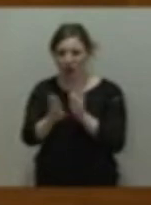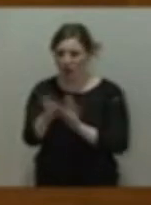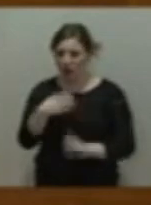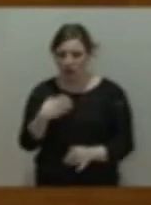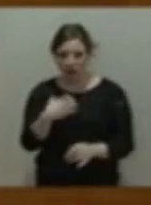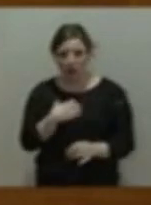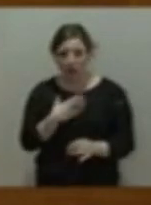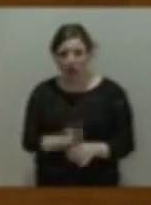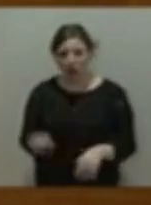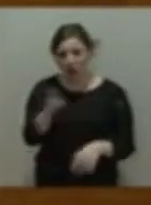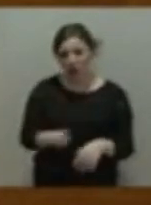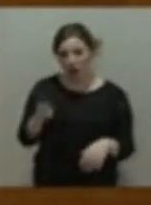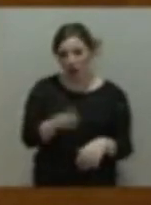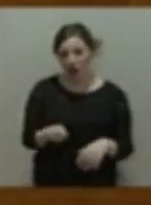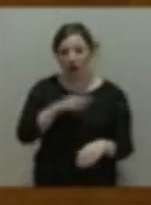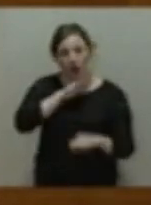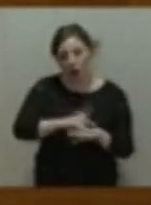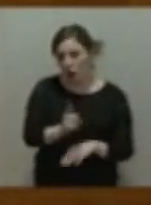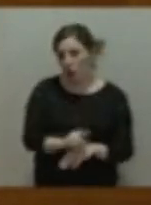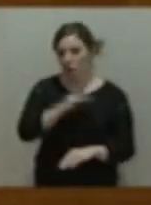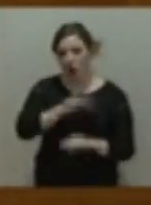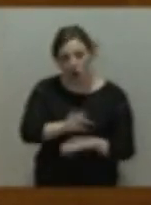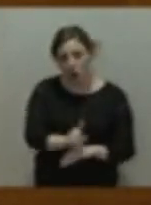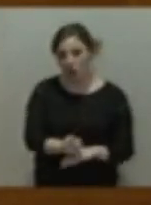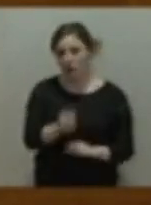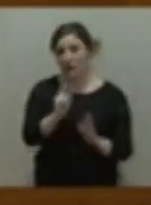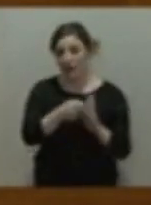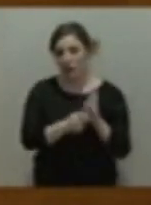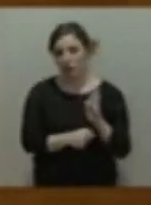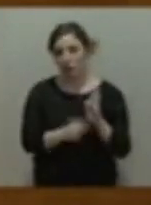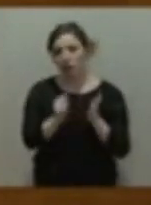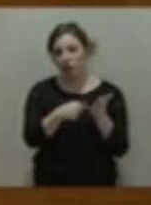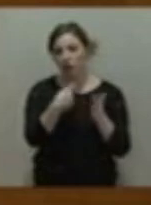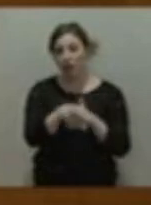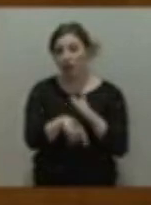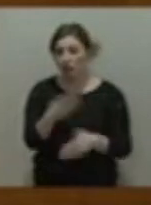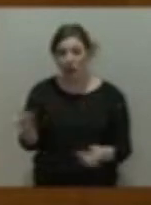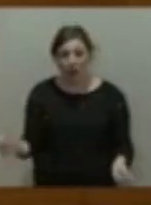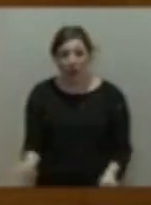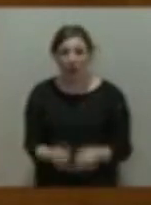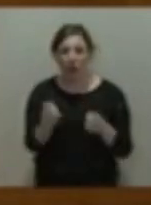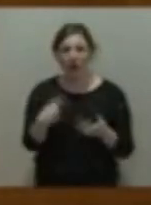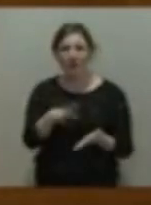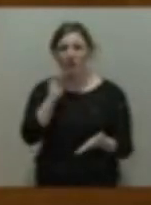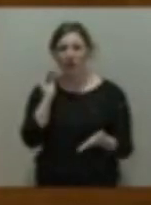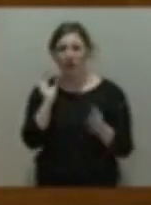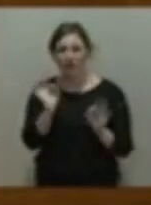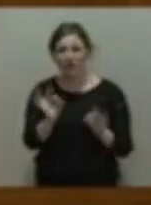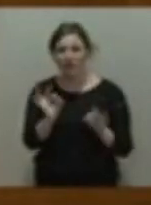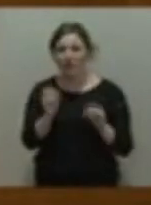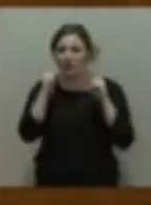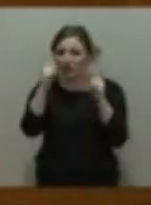Y reiteradamente ha incumplido todos y cada uno de los términos del contrato de gestión, por mucho que interpretaciones leguleyas